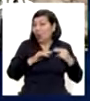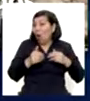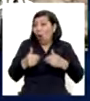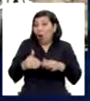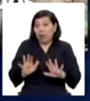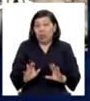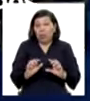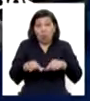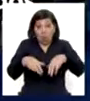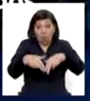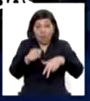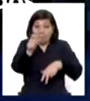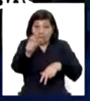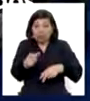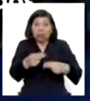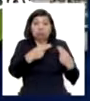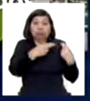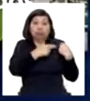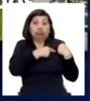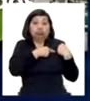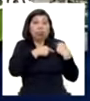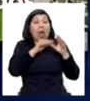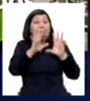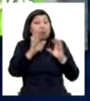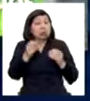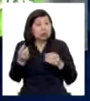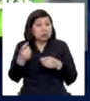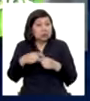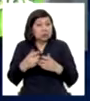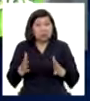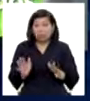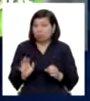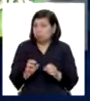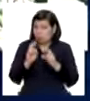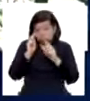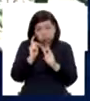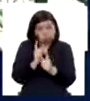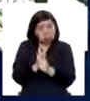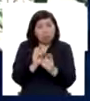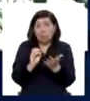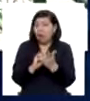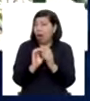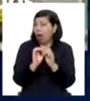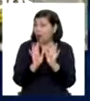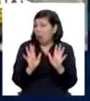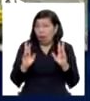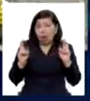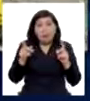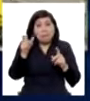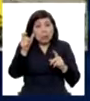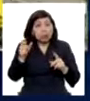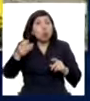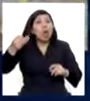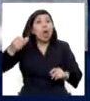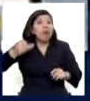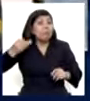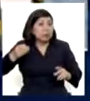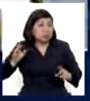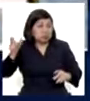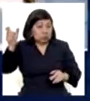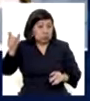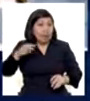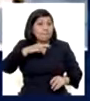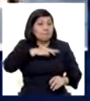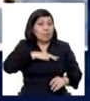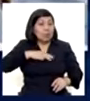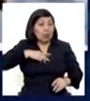Uh-huh. Hay un jurado calificador, que está integrado, que es totalmente objetivo, transparente, técnico, que está integrado por un representante